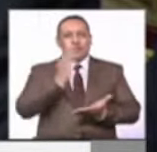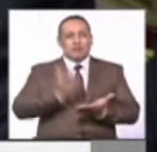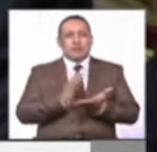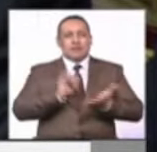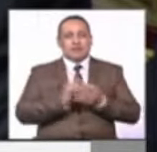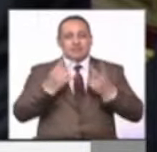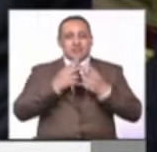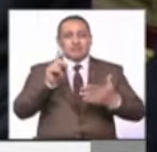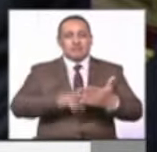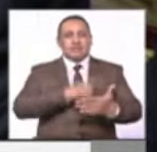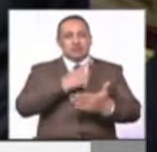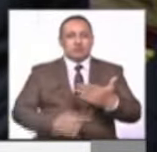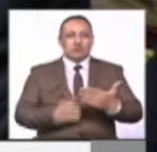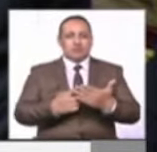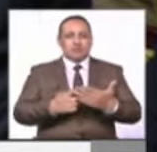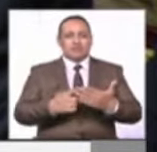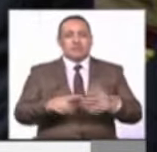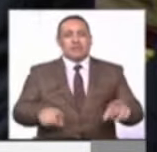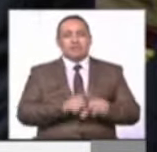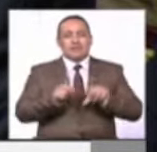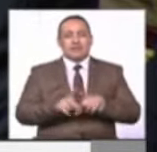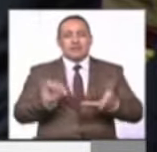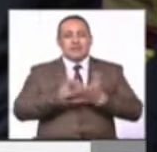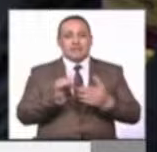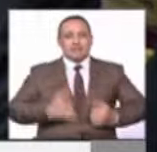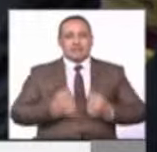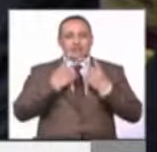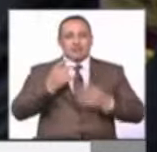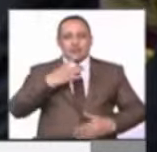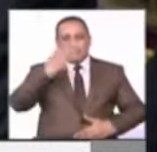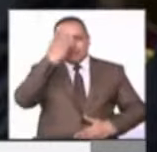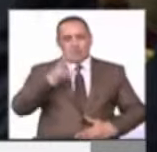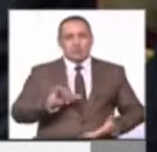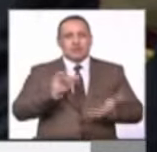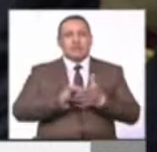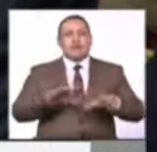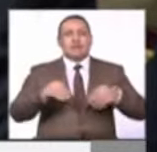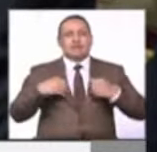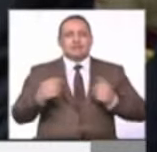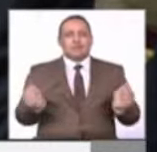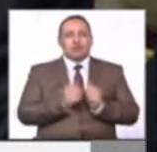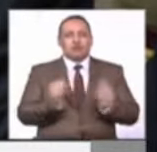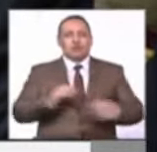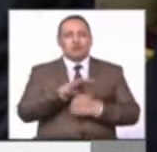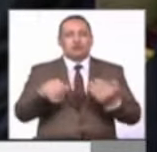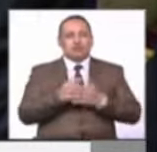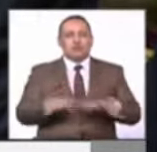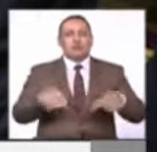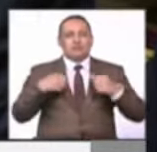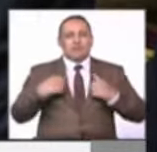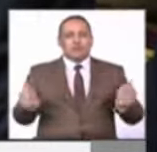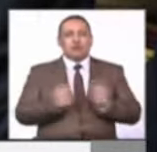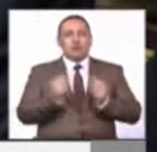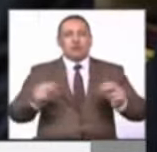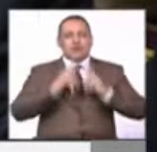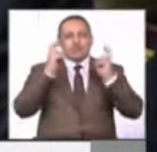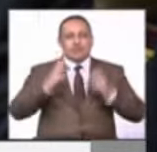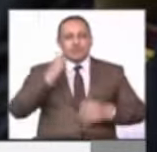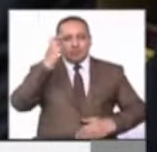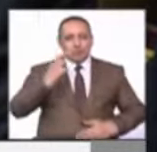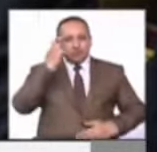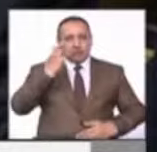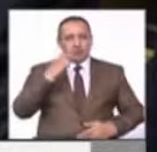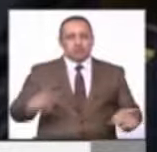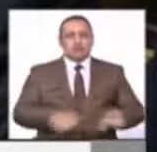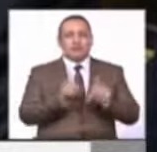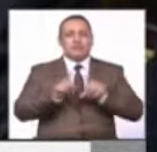derivan de ahí que la decisión que t el día de hoy trascenderá en el plano político y